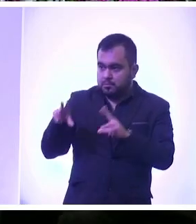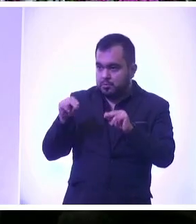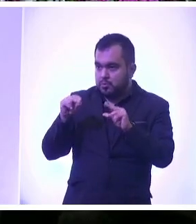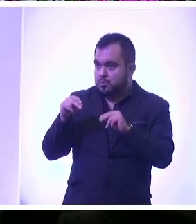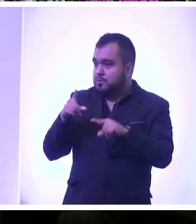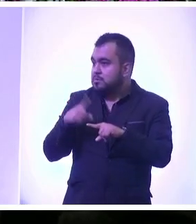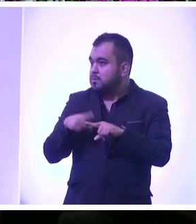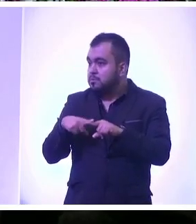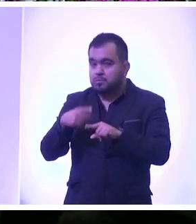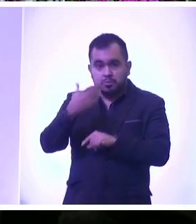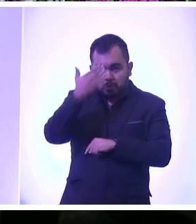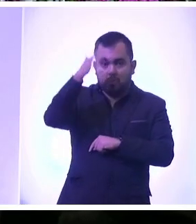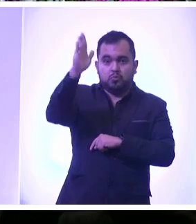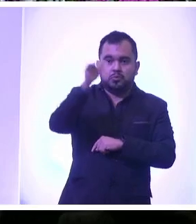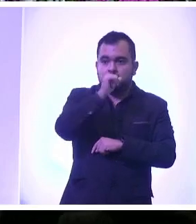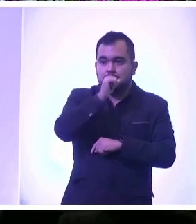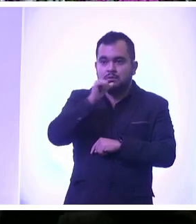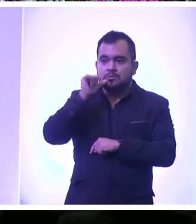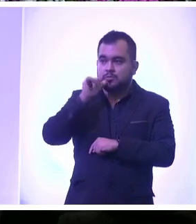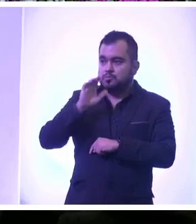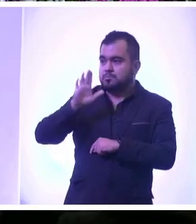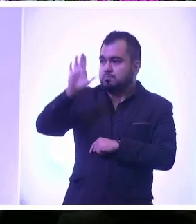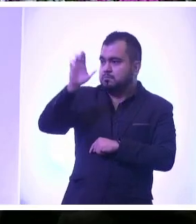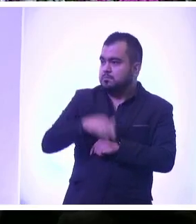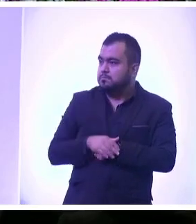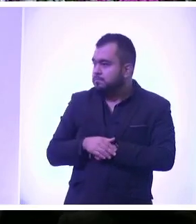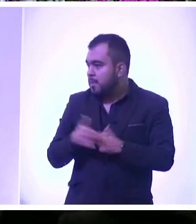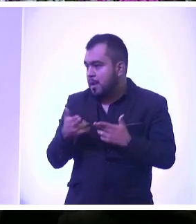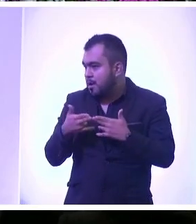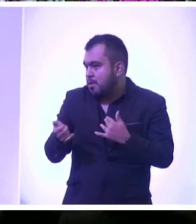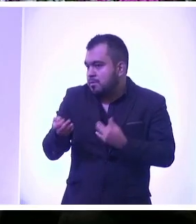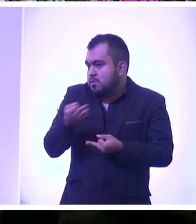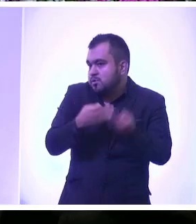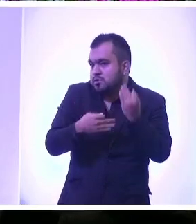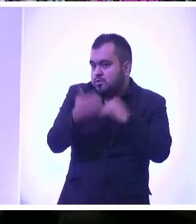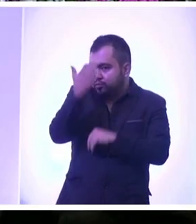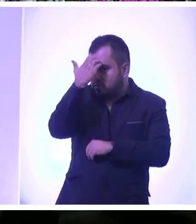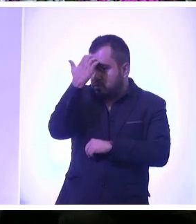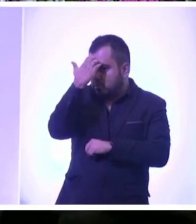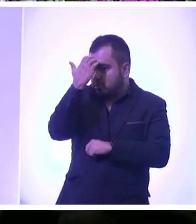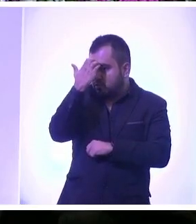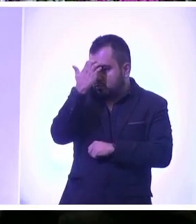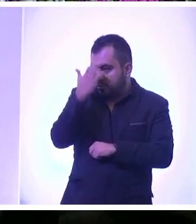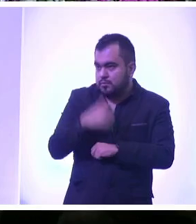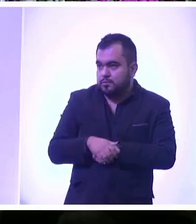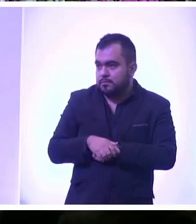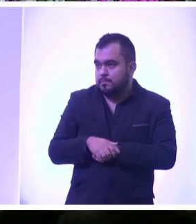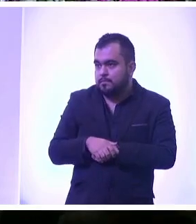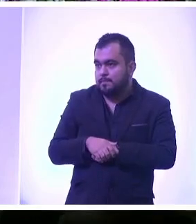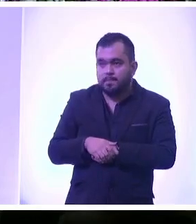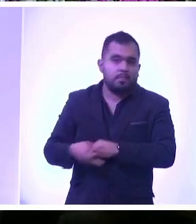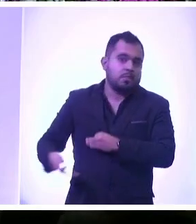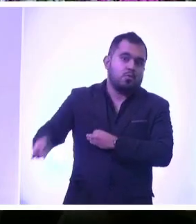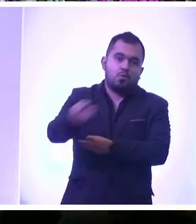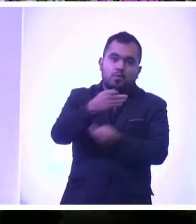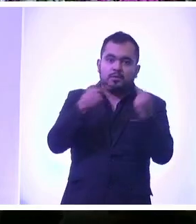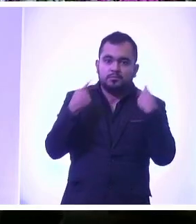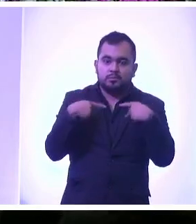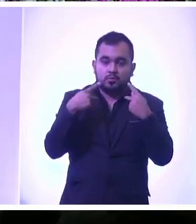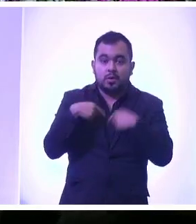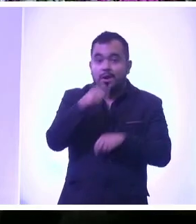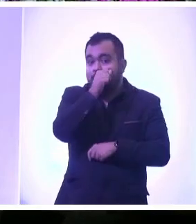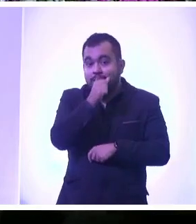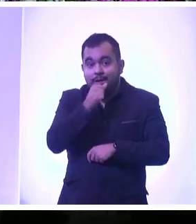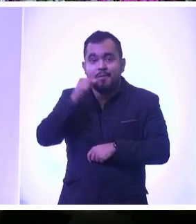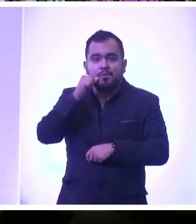conoce Amazon nadie no no levantaron la mano Amazon todo el mundo la conoce Amazon tiene